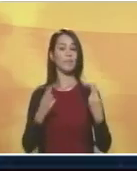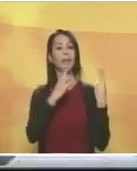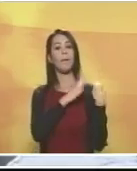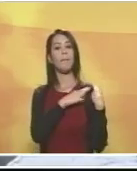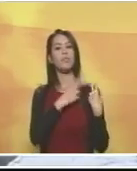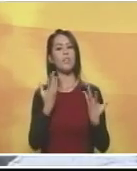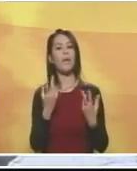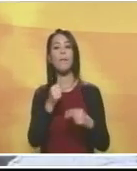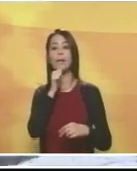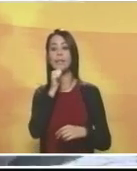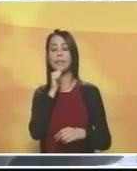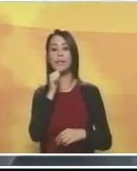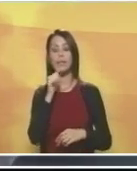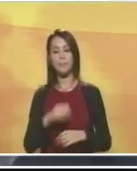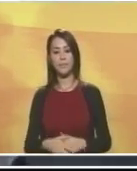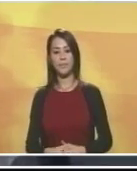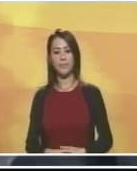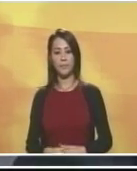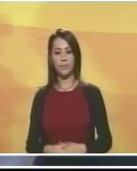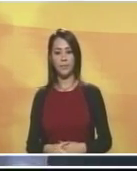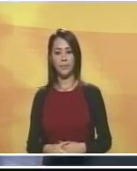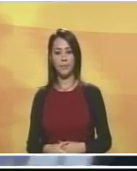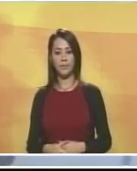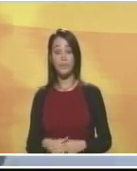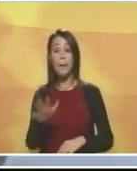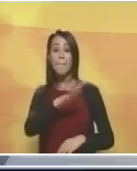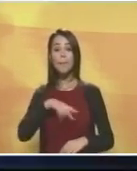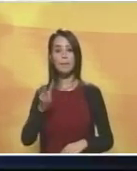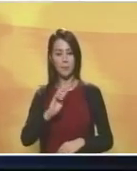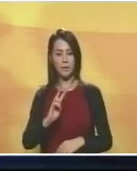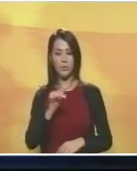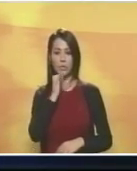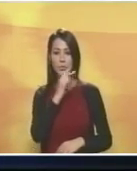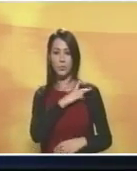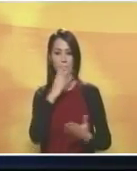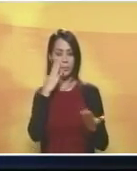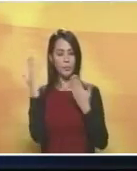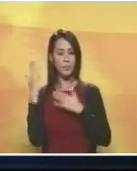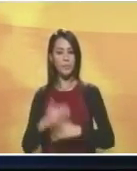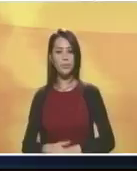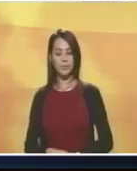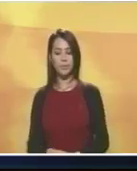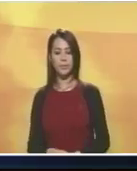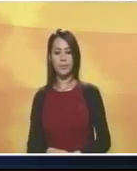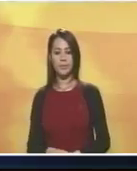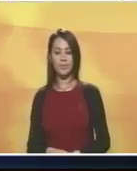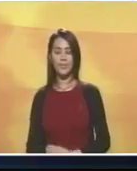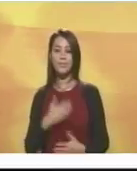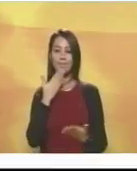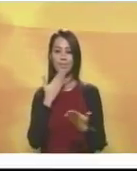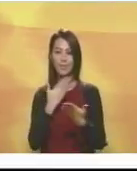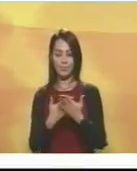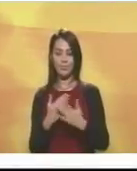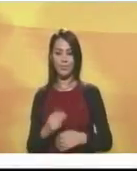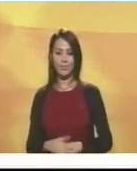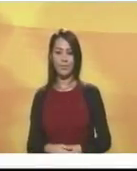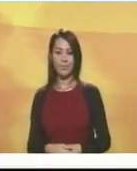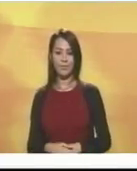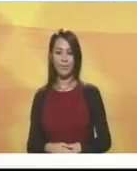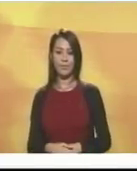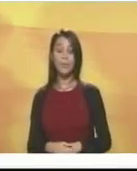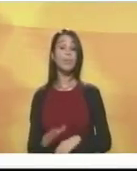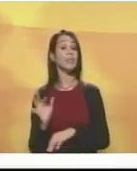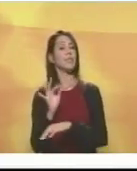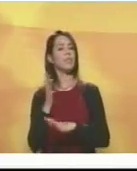responsabilidades correspondientes de este caso. En Plaza Venezuela, Euclides Sotillo, Noticiero Venevisión. Muchísimas gracias, Euclides. Más allá de